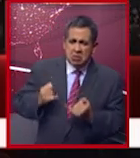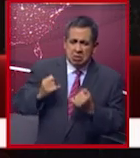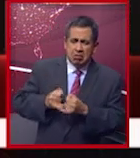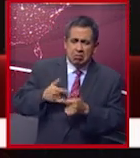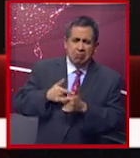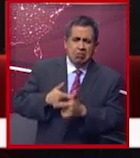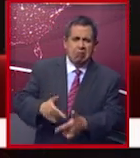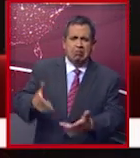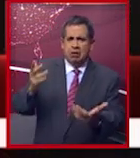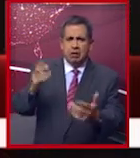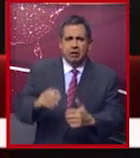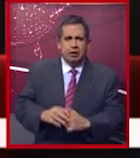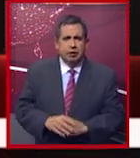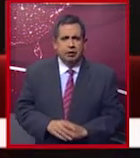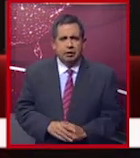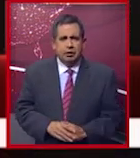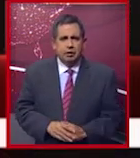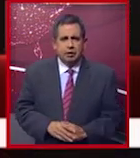de comunicación.